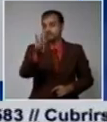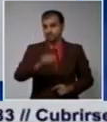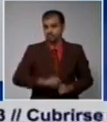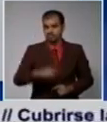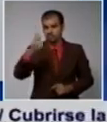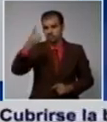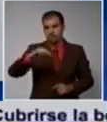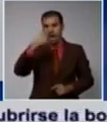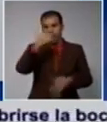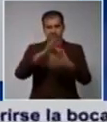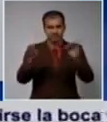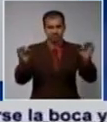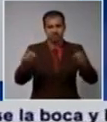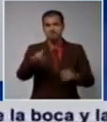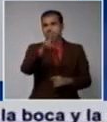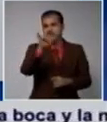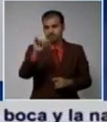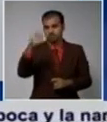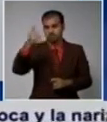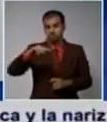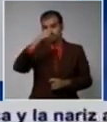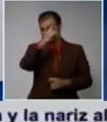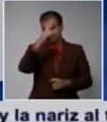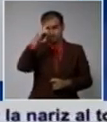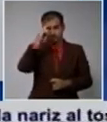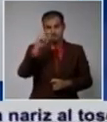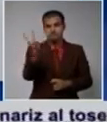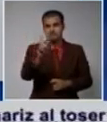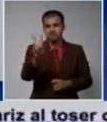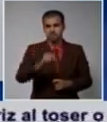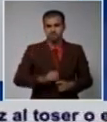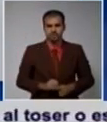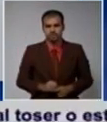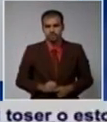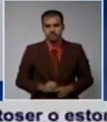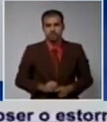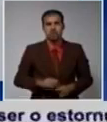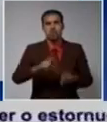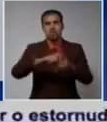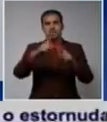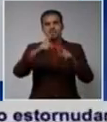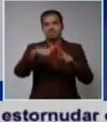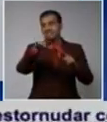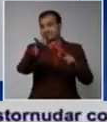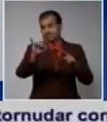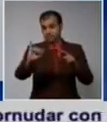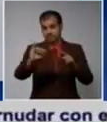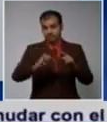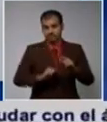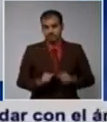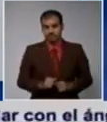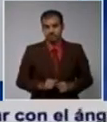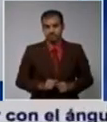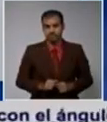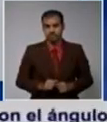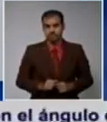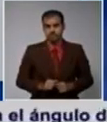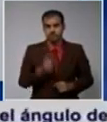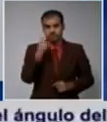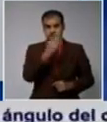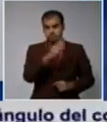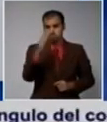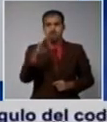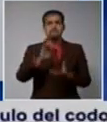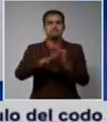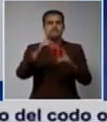Artemisa 26, Santi Espíritus 22, Guantánamo 16, Matanzas 9, Villa Clara